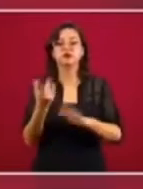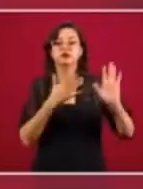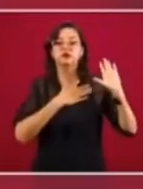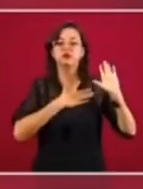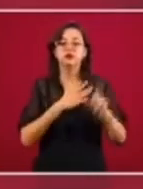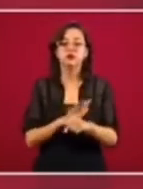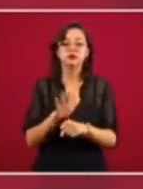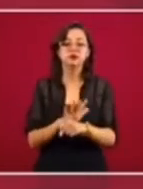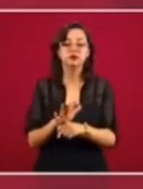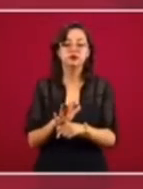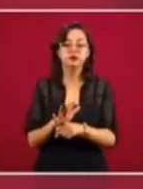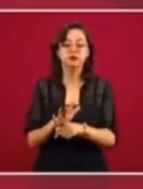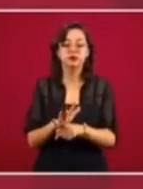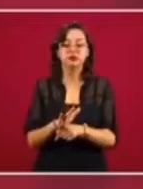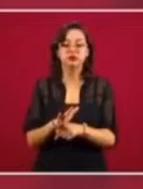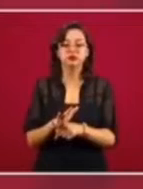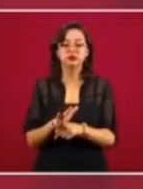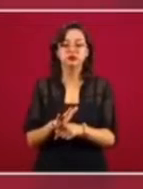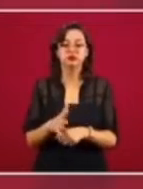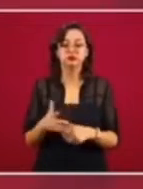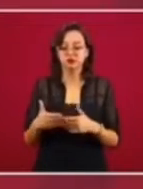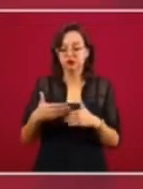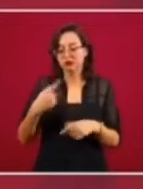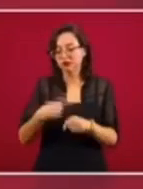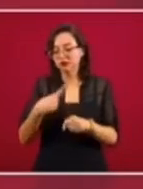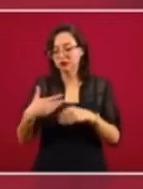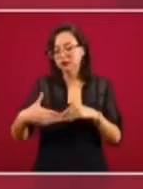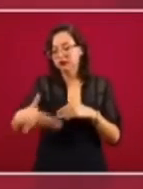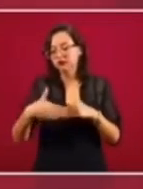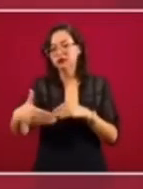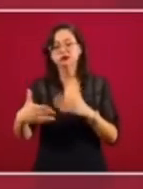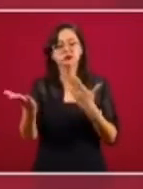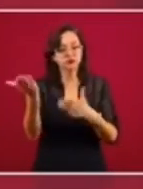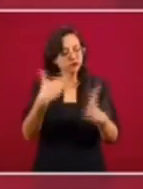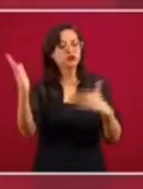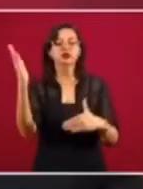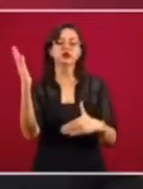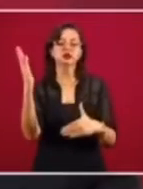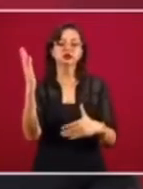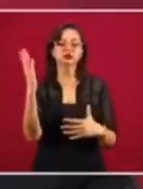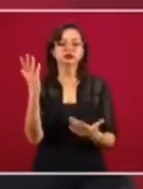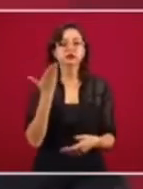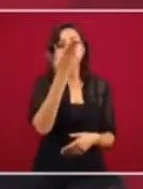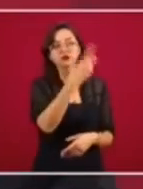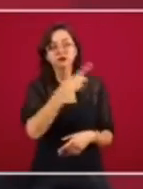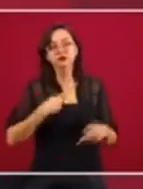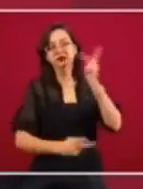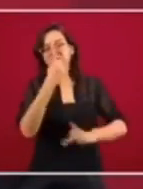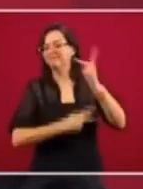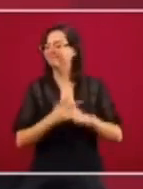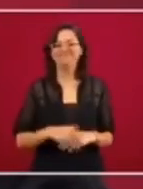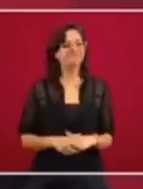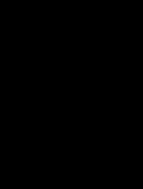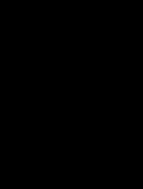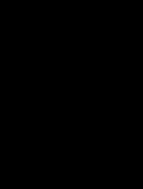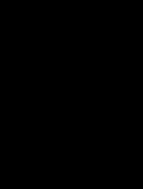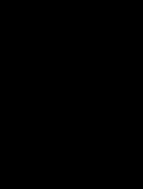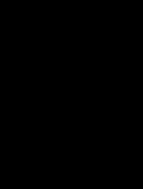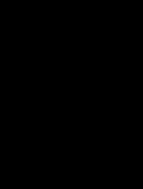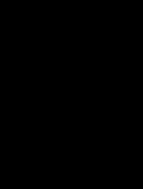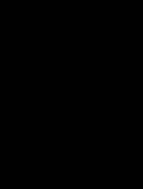es que salgamos de esta crisis sin endeudar a México.